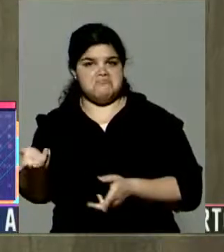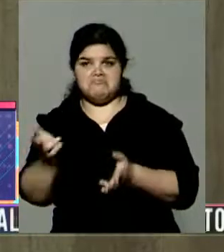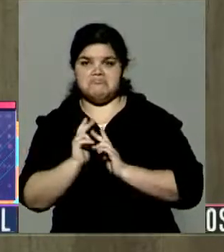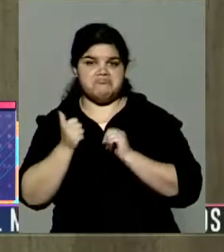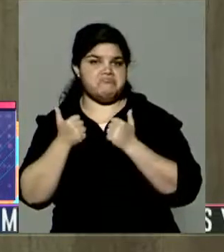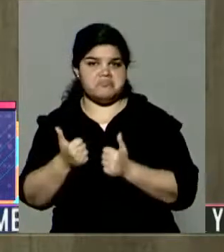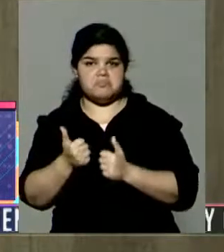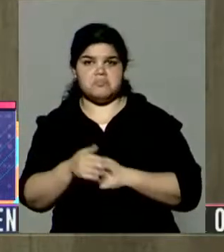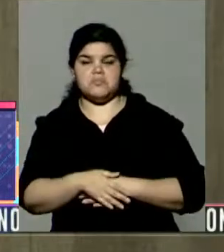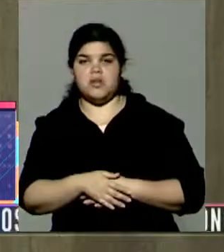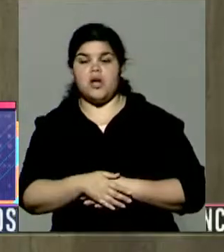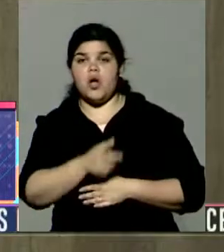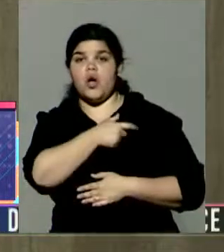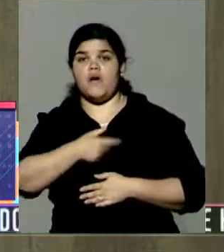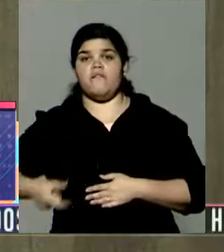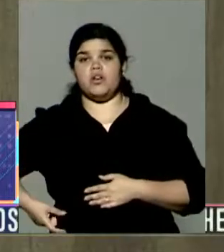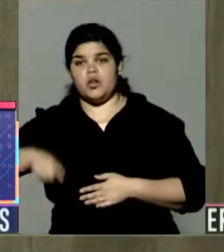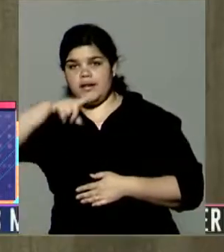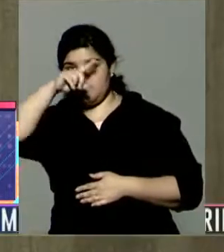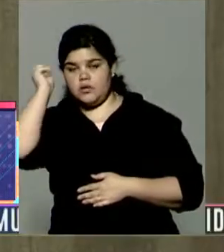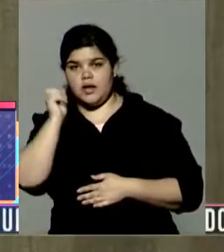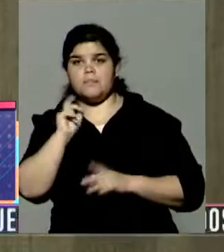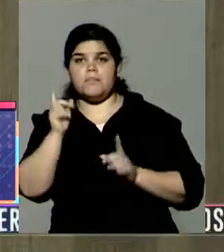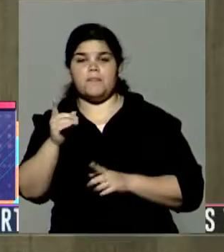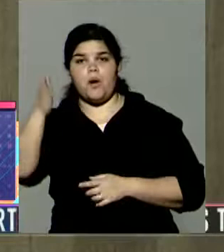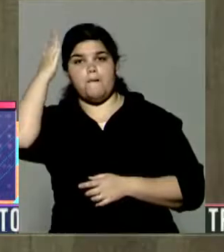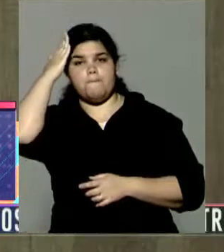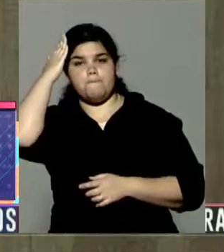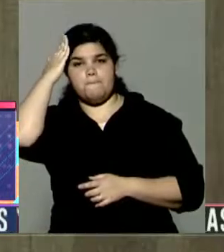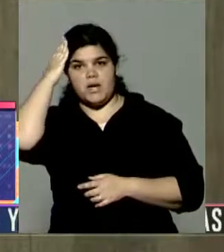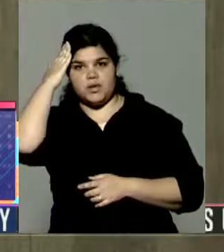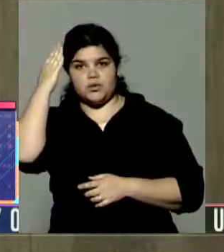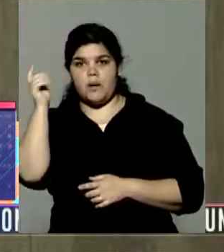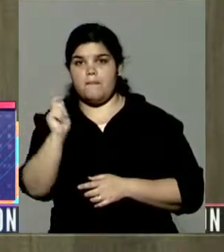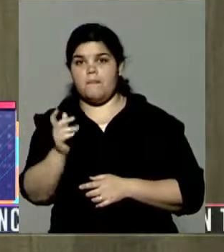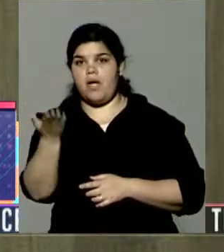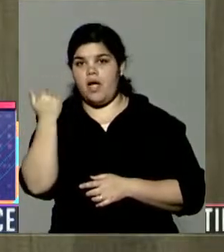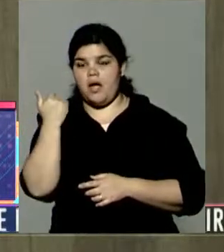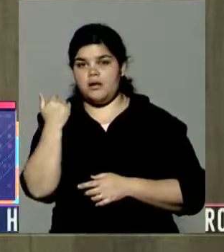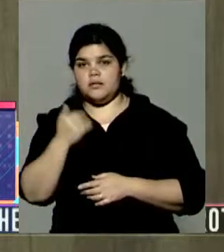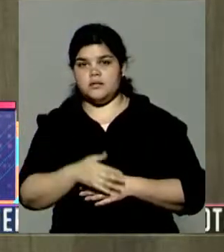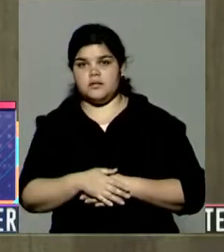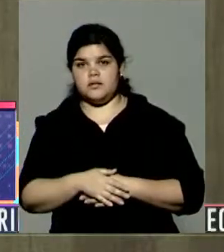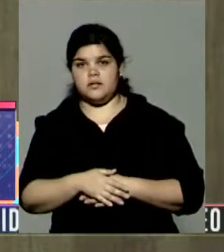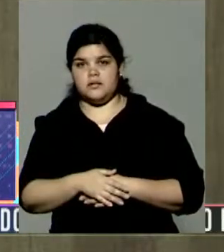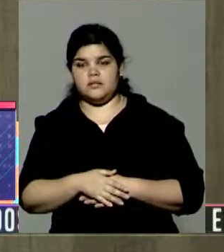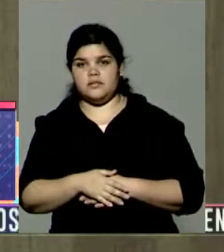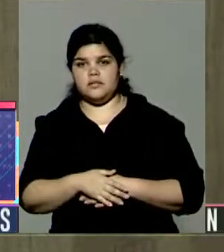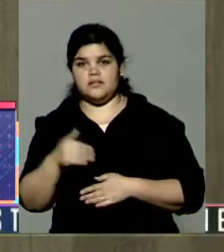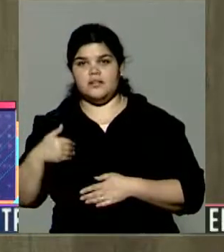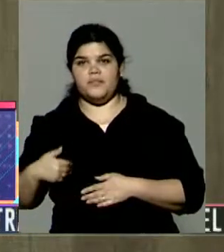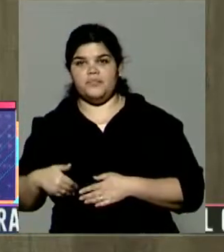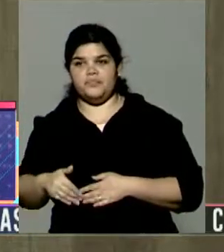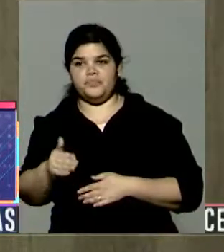menos el gobierno nacional espera, que a partir del mes de marzo, del mes de abril del año que viene, la recesión económica en la que está nuestro